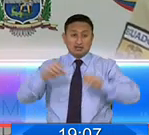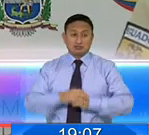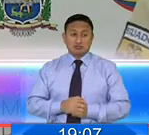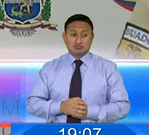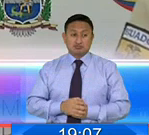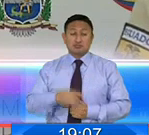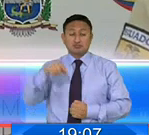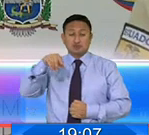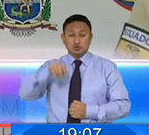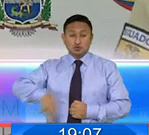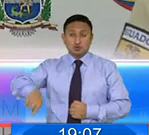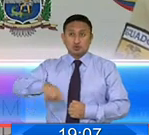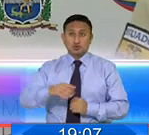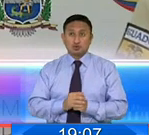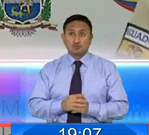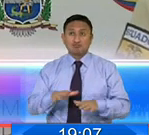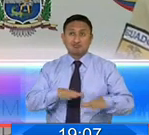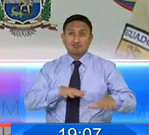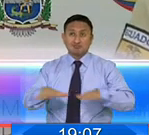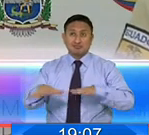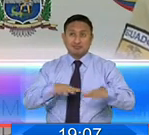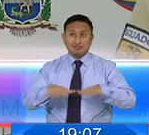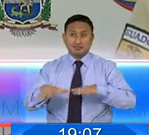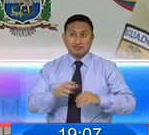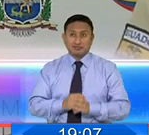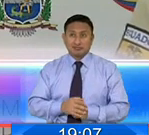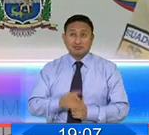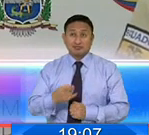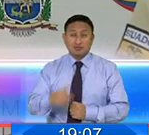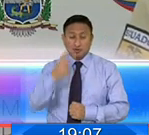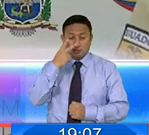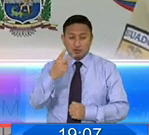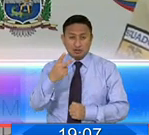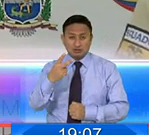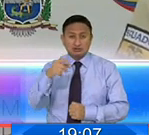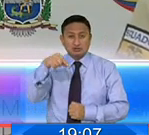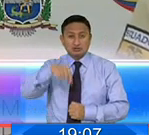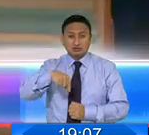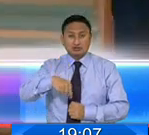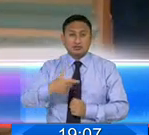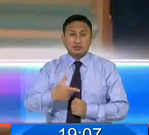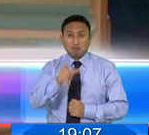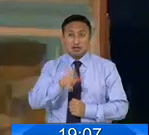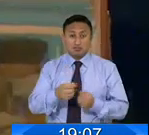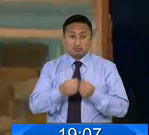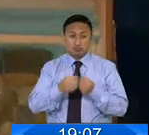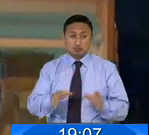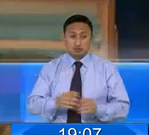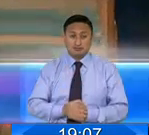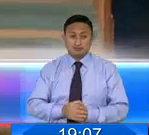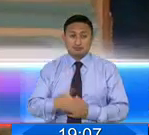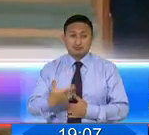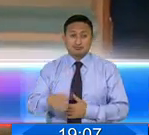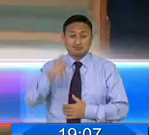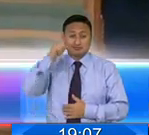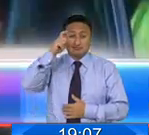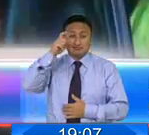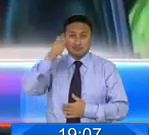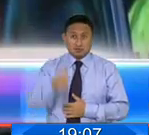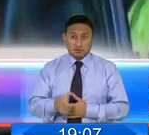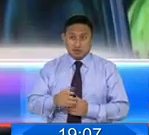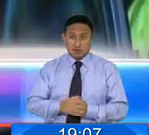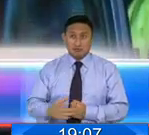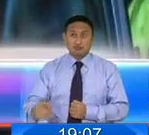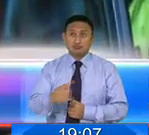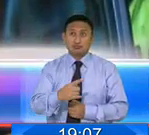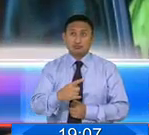en el desarrollo de la investigación, han sido identificadas como perjudicadas. Según la Fiscalía, los inmuebles allanados